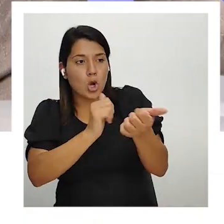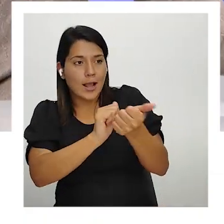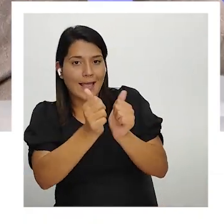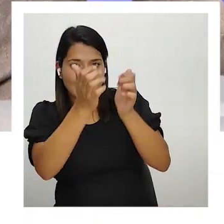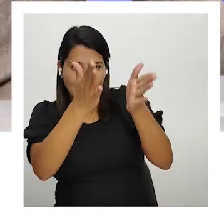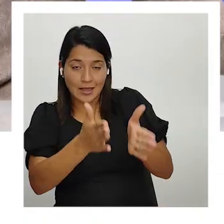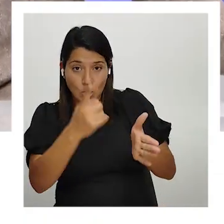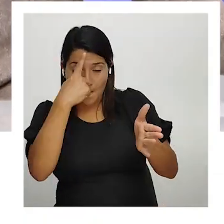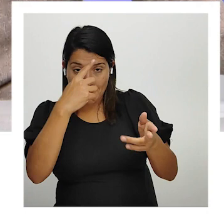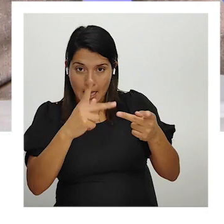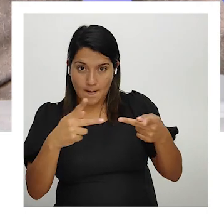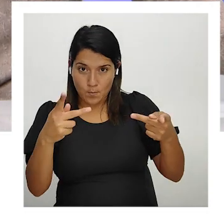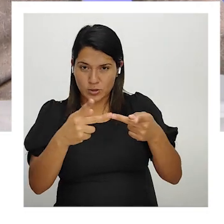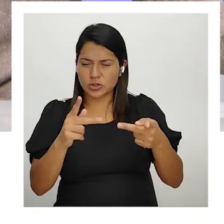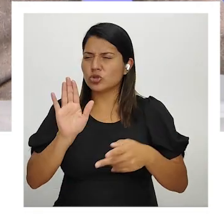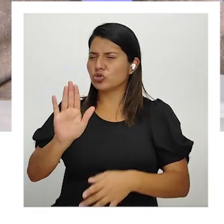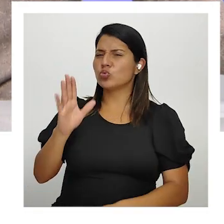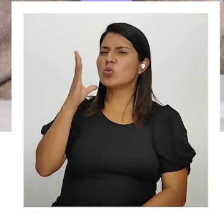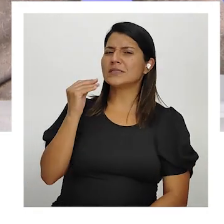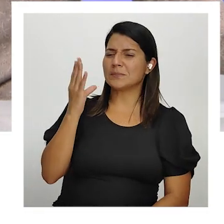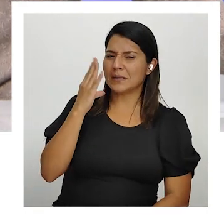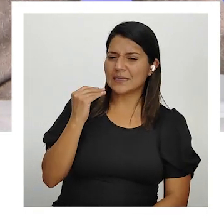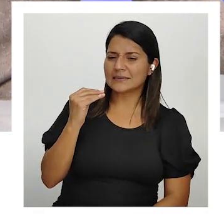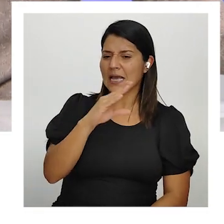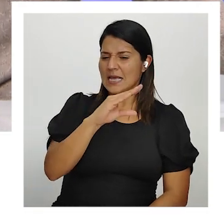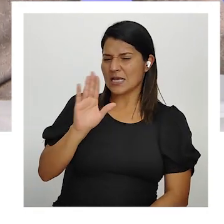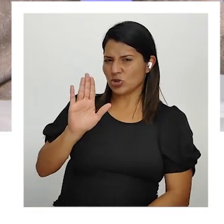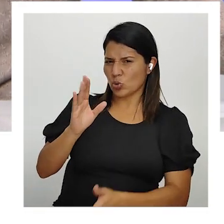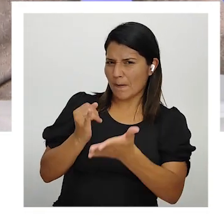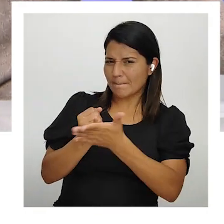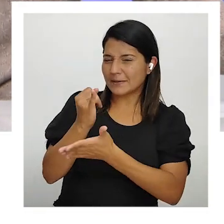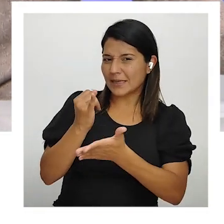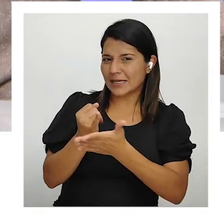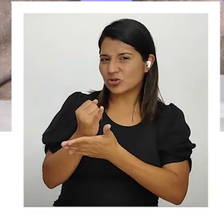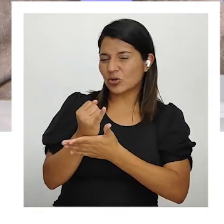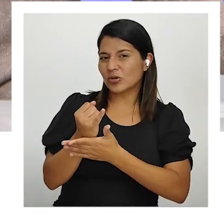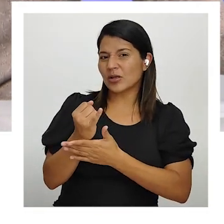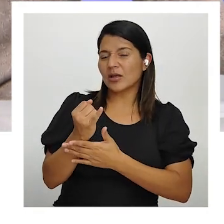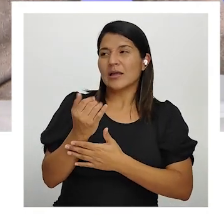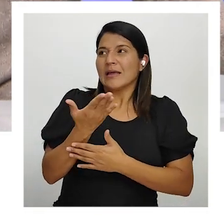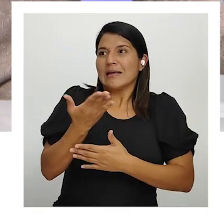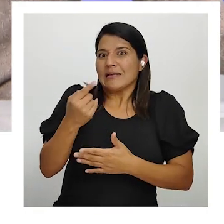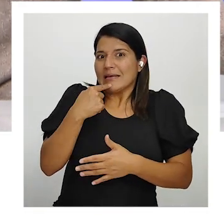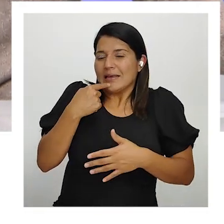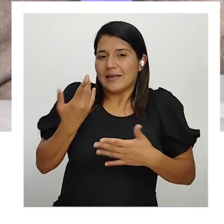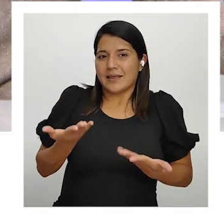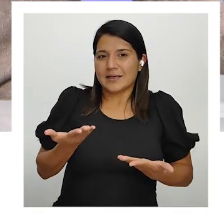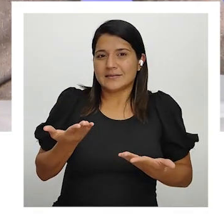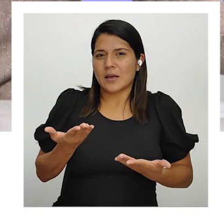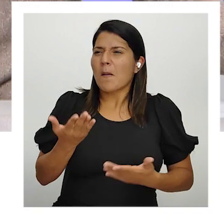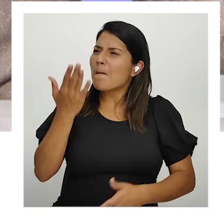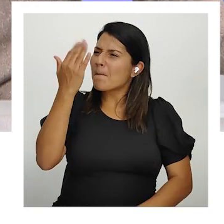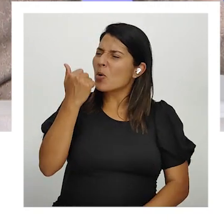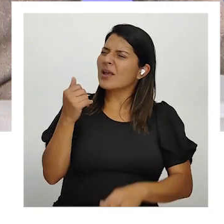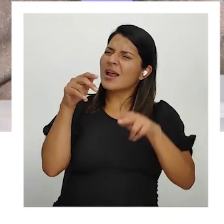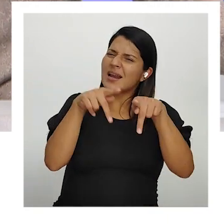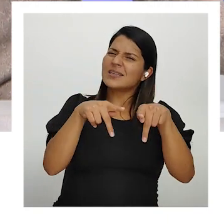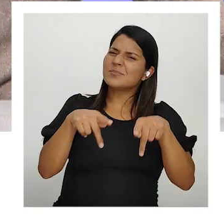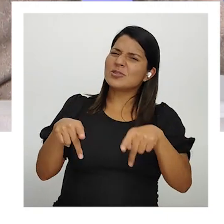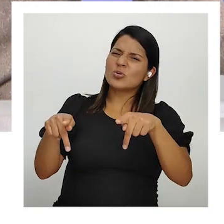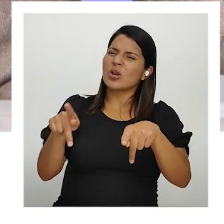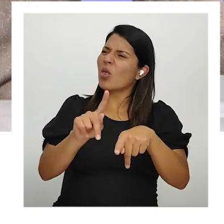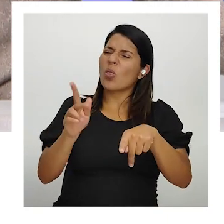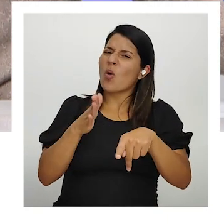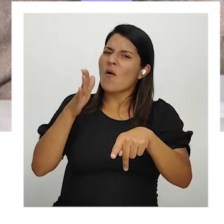Don Gustavo, y según su experiencia y estudios, ¿qué es lo que arrojan? Es decir, ¿qué causa este desánimo en la población que al